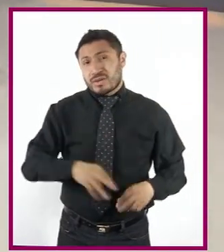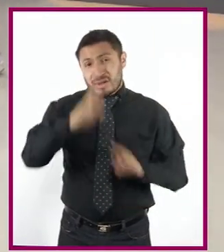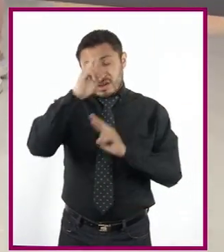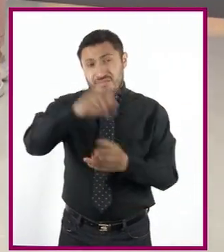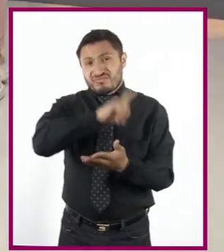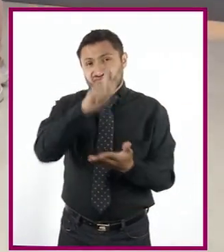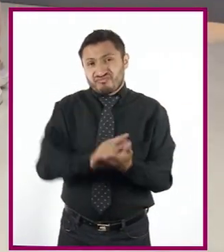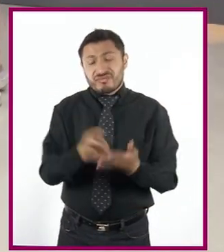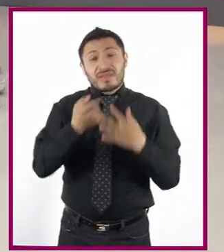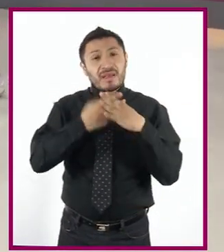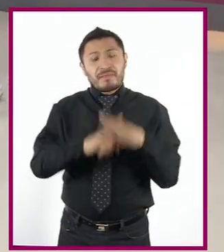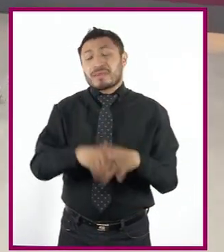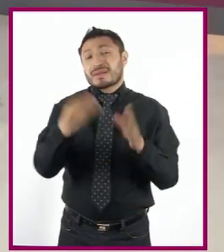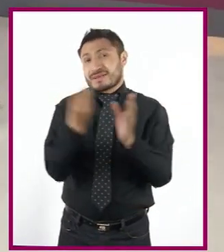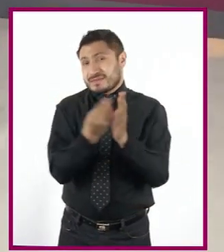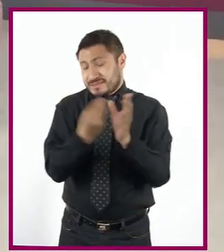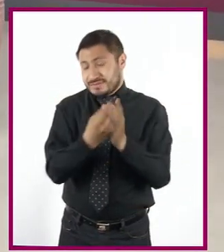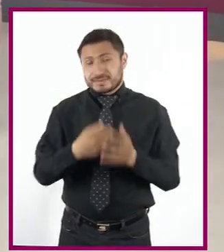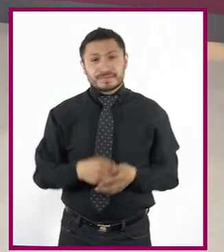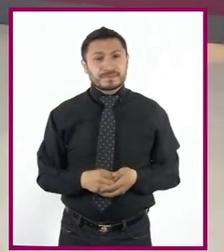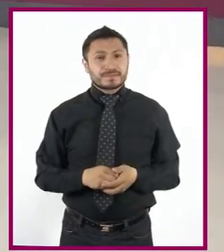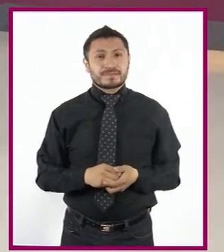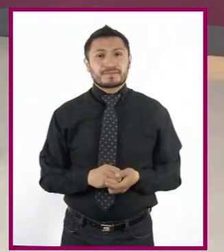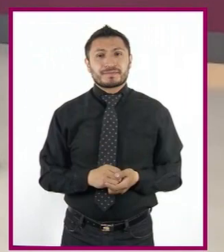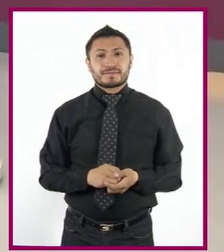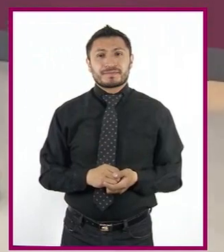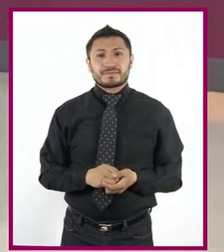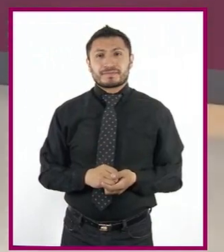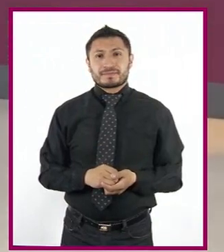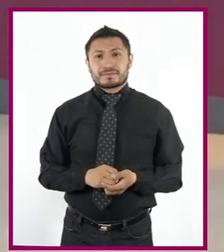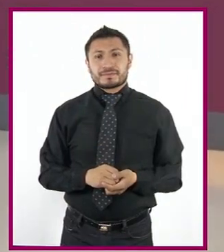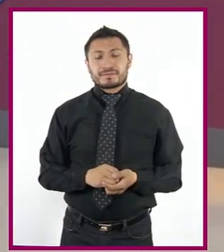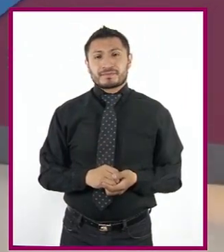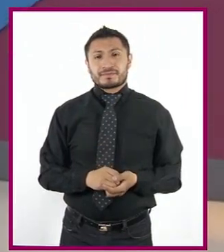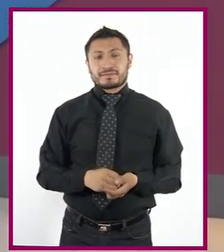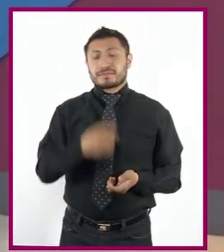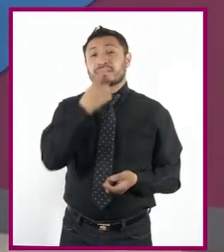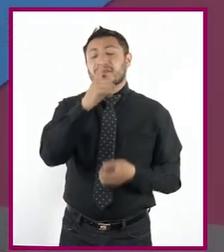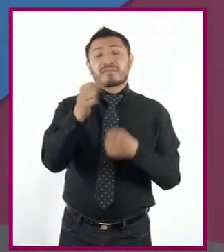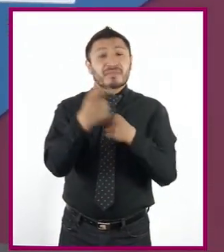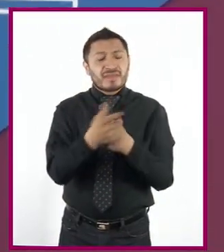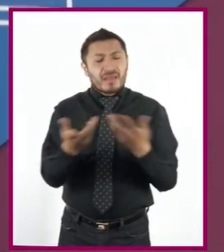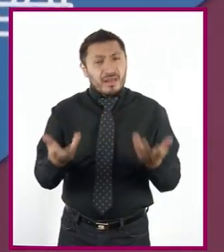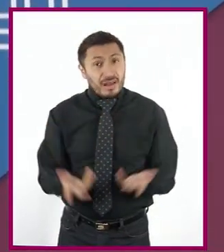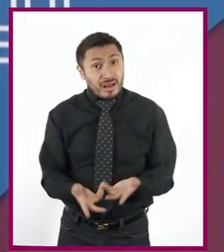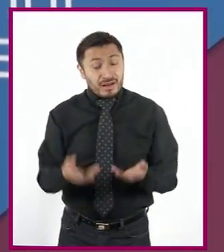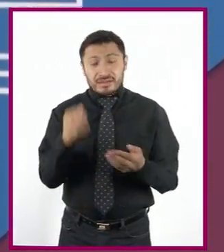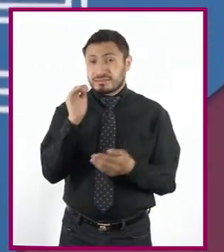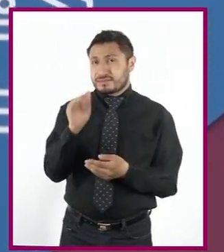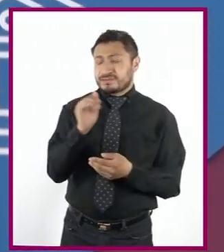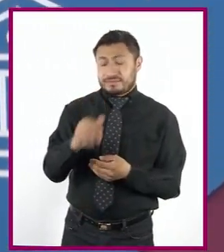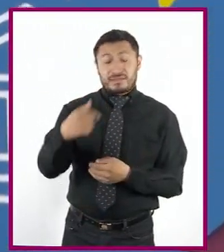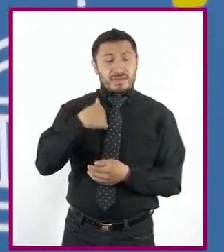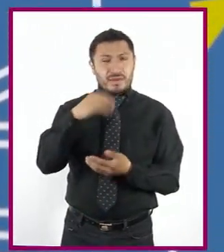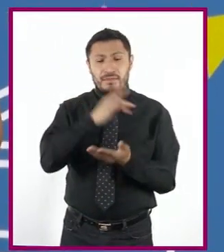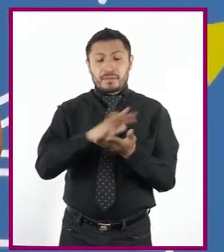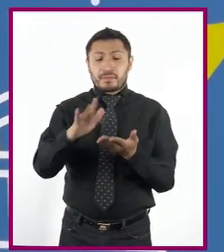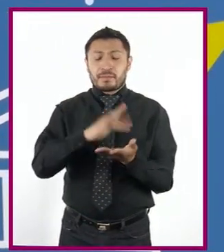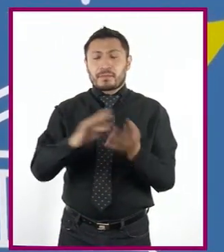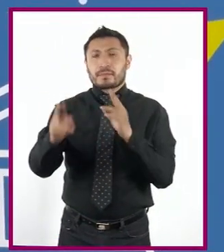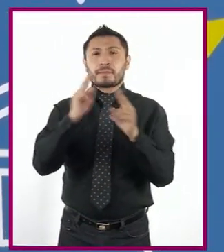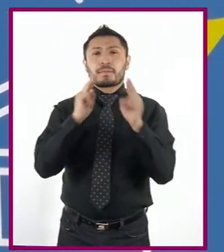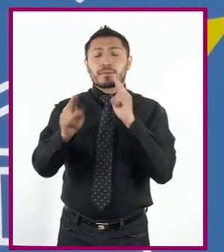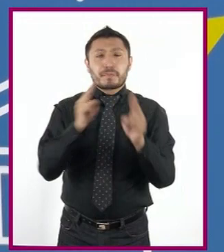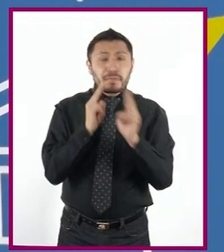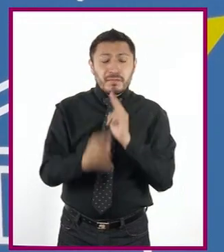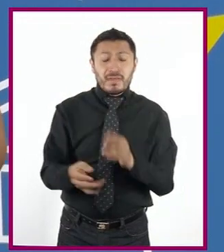¡Demos inicio a nuestra sesión! Quiero comentarle algo, maestra Norma. Estaba leyendo algunas noticias y llamó mi